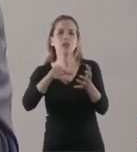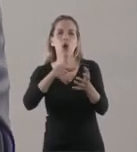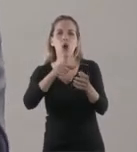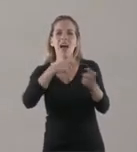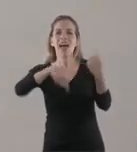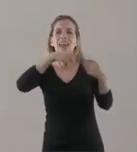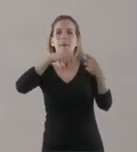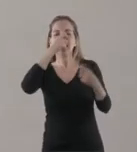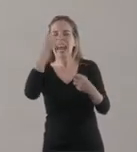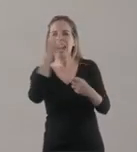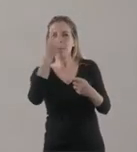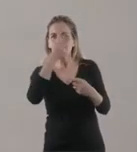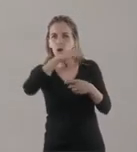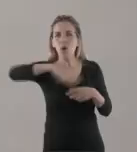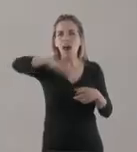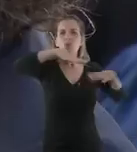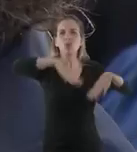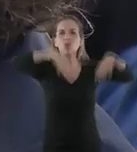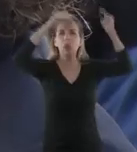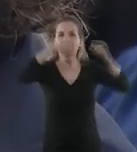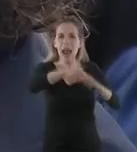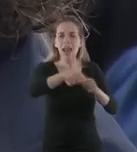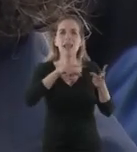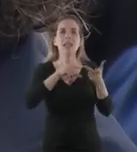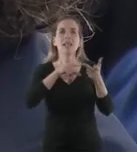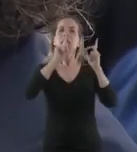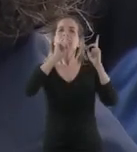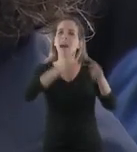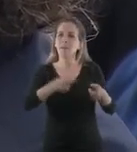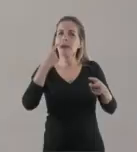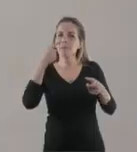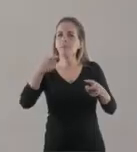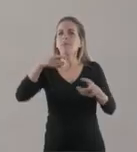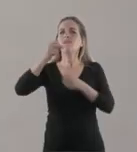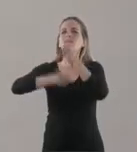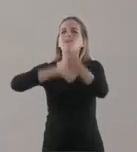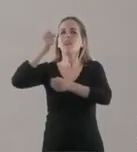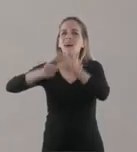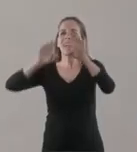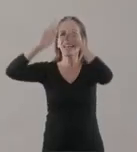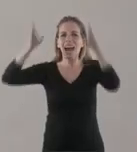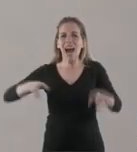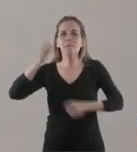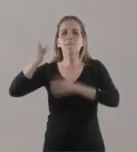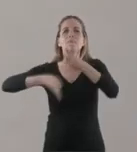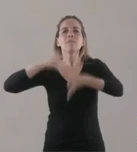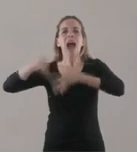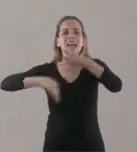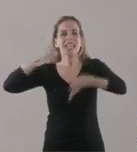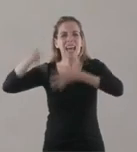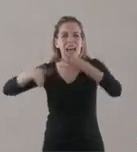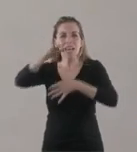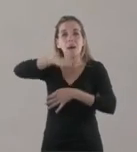en jáuregui maquinaria y recursos para caminos rurales en giles